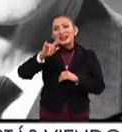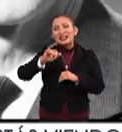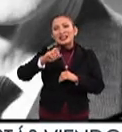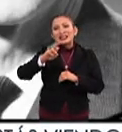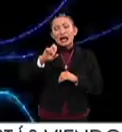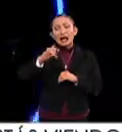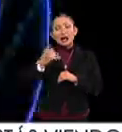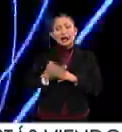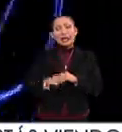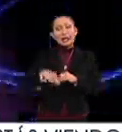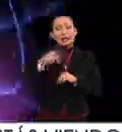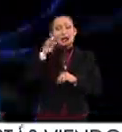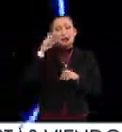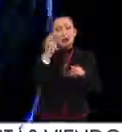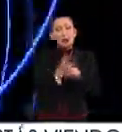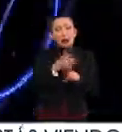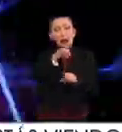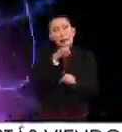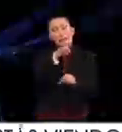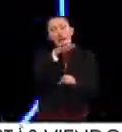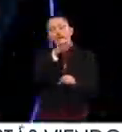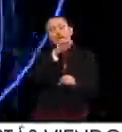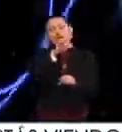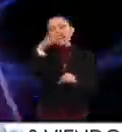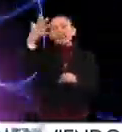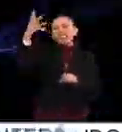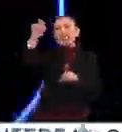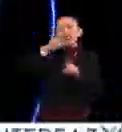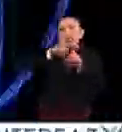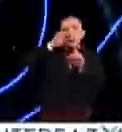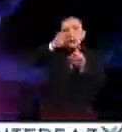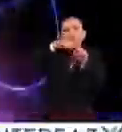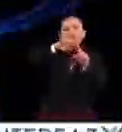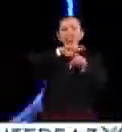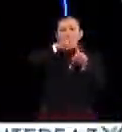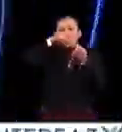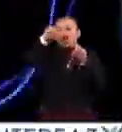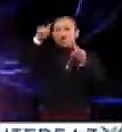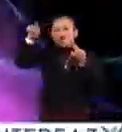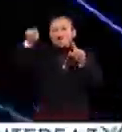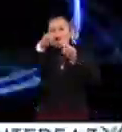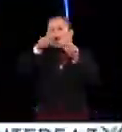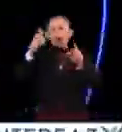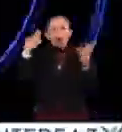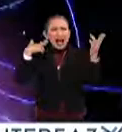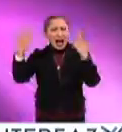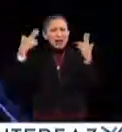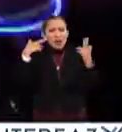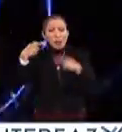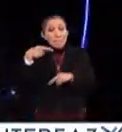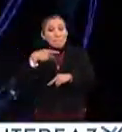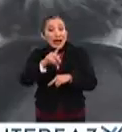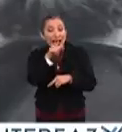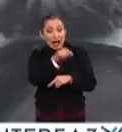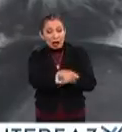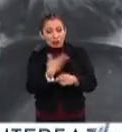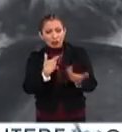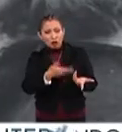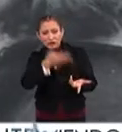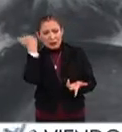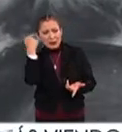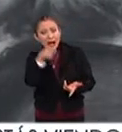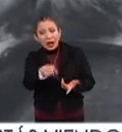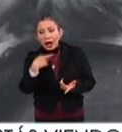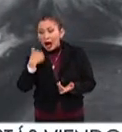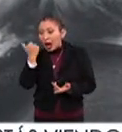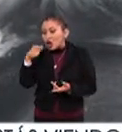Ryle por el descubrimiento de los púlsares, estrellas que emiten rápidos y regulares impulsos de radio. Sin embargo, ignoró la